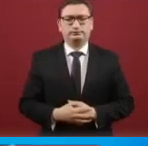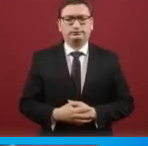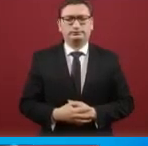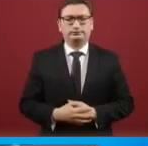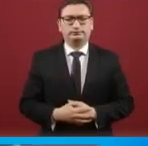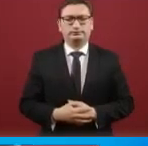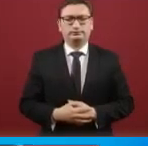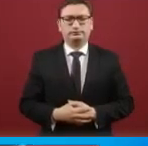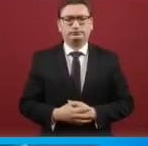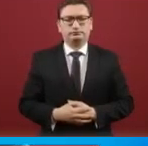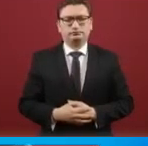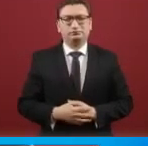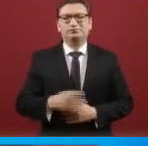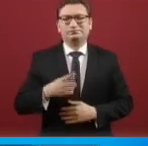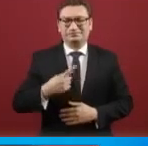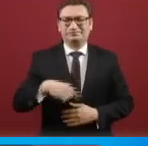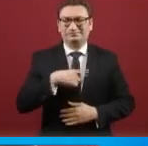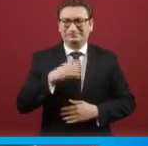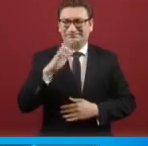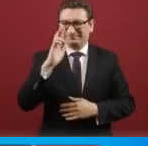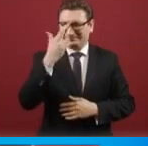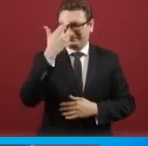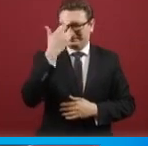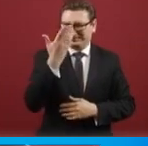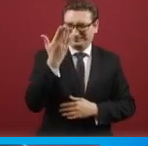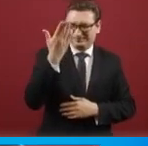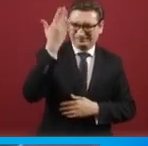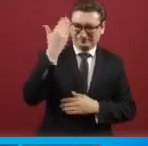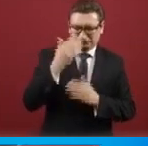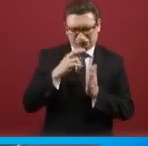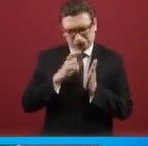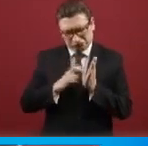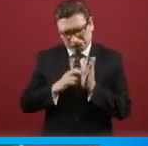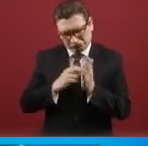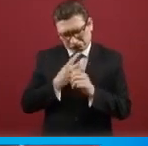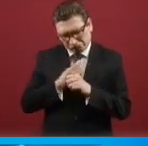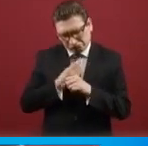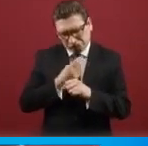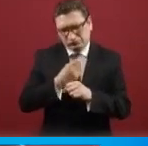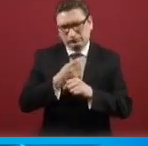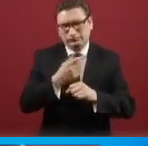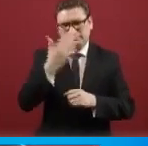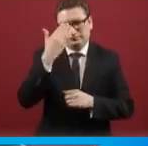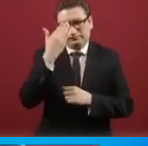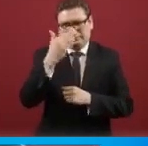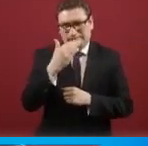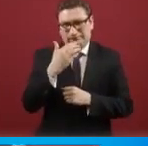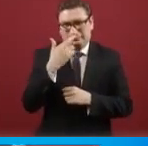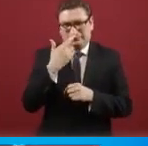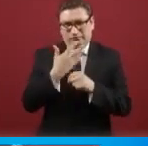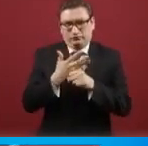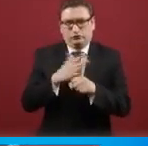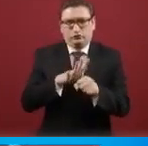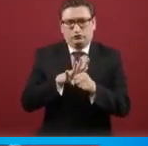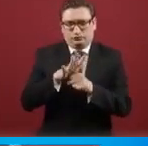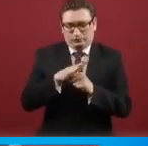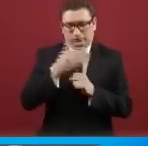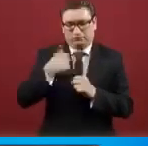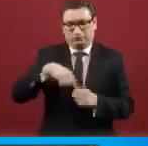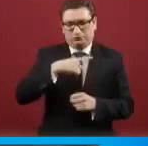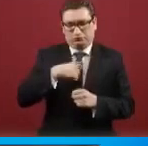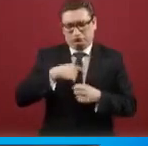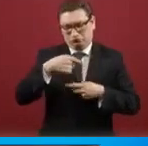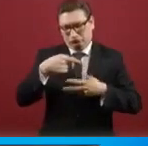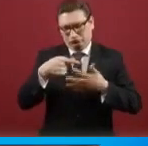de publicidad para desprestigiar a los profesores, además de la represión que existió. Añadió asegurando que no habrá entrega de dinero a dirigentes.